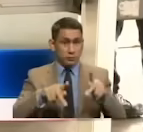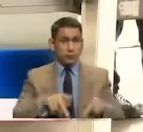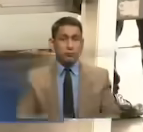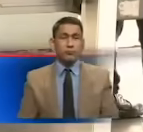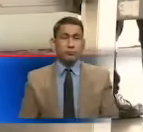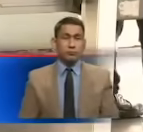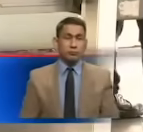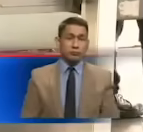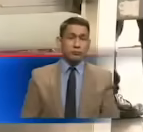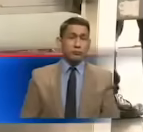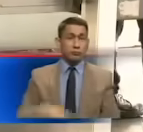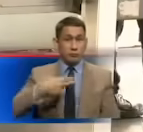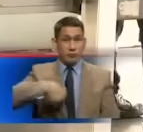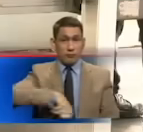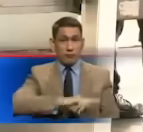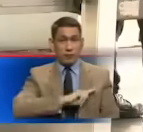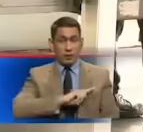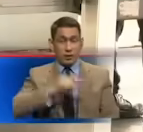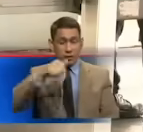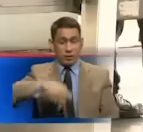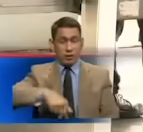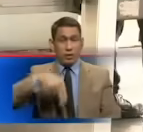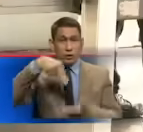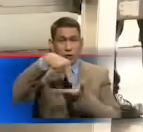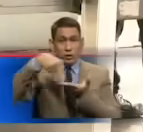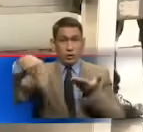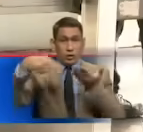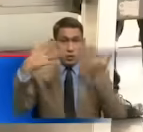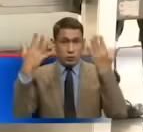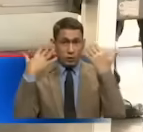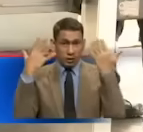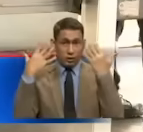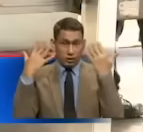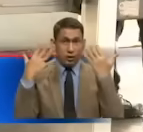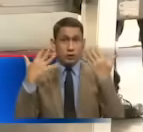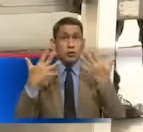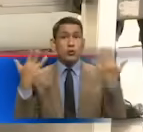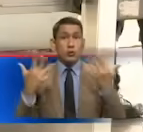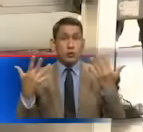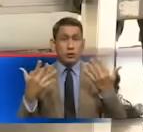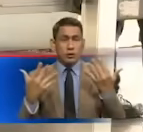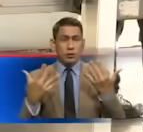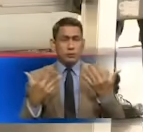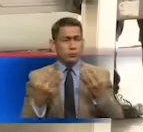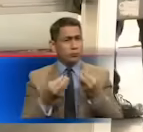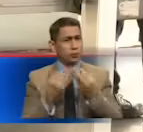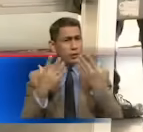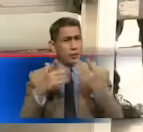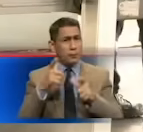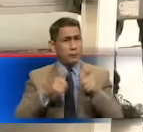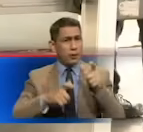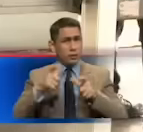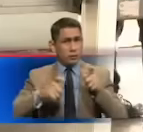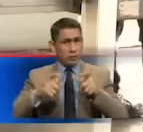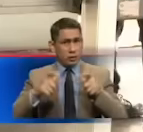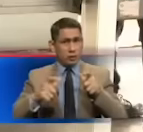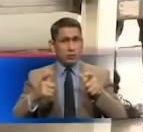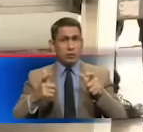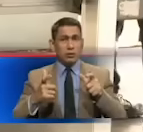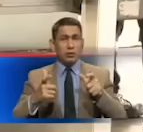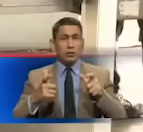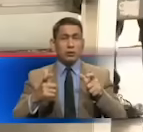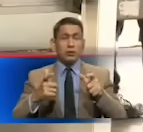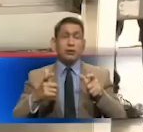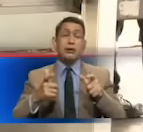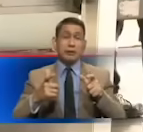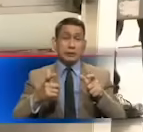vehicular. Nos encontramos acá en el norte de Guayaquil, en uno de los centros más grandes, donde decenas de ciudadanos están cumpliendo con este proceso que establece